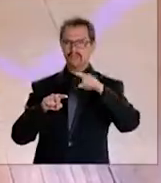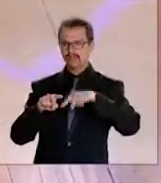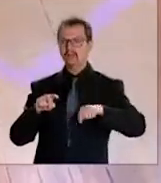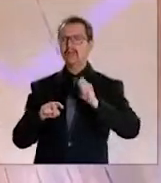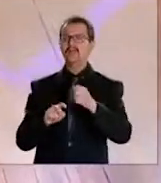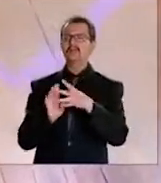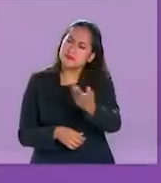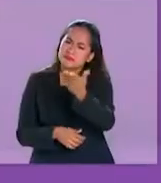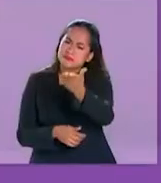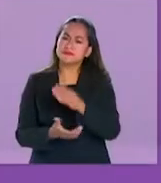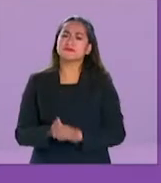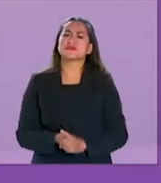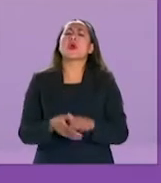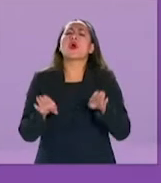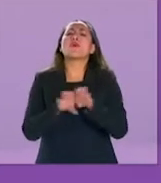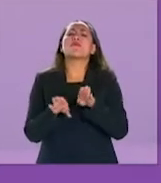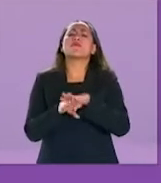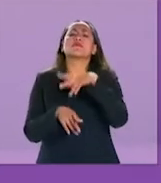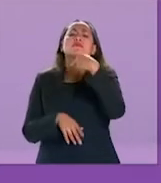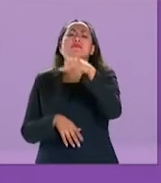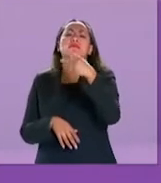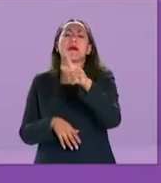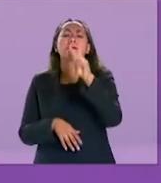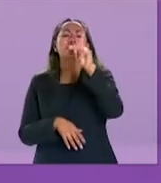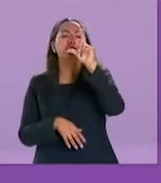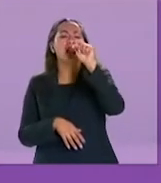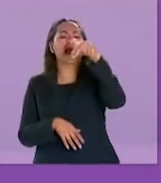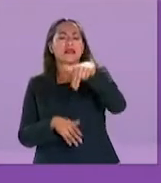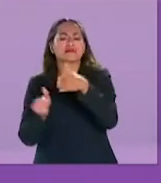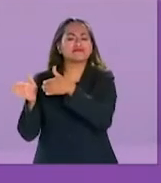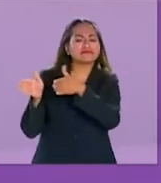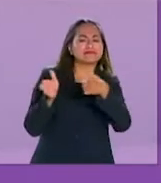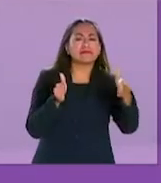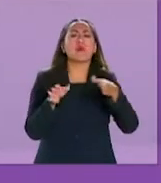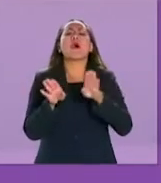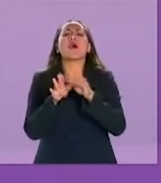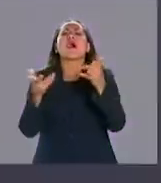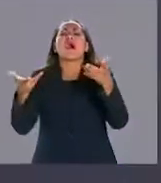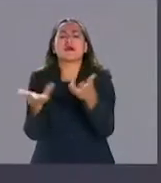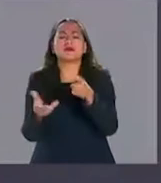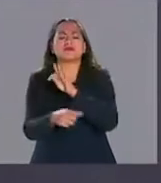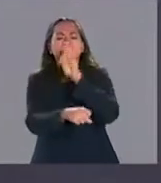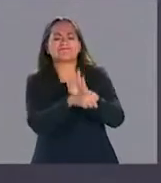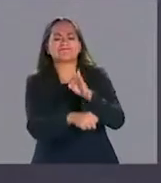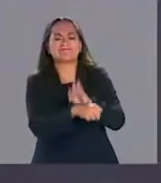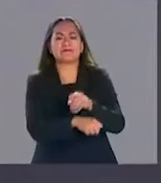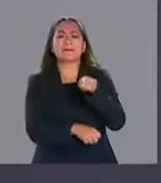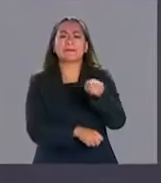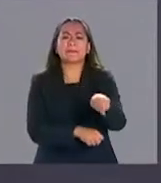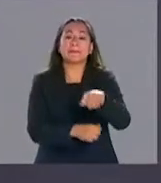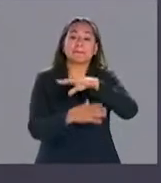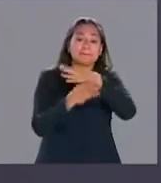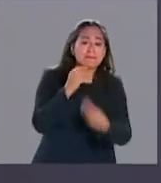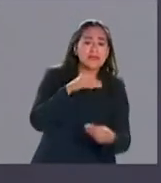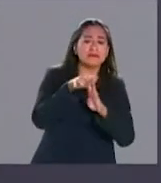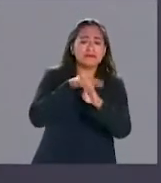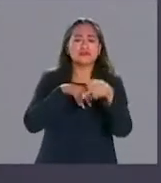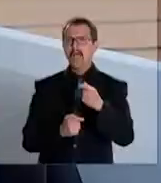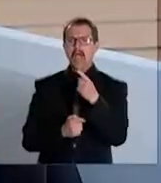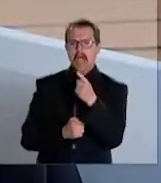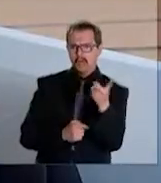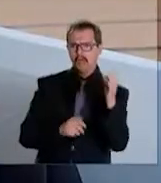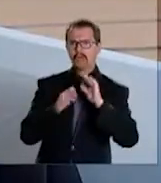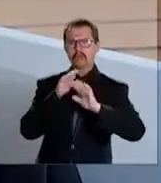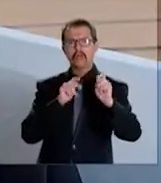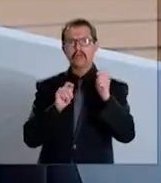de baja california registró más de un millón de visitas en el canal de vídeos por internet de youtube informó el instituto nacional de electoral